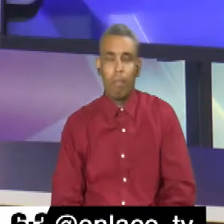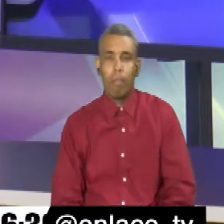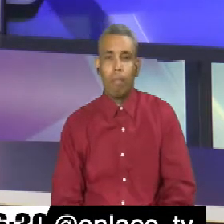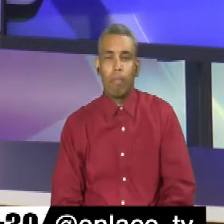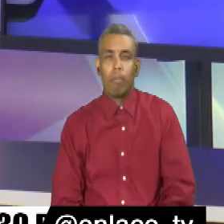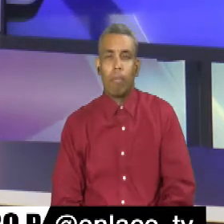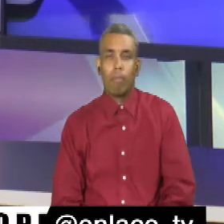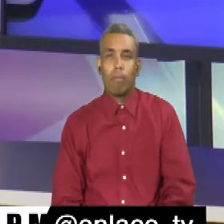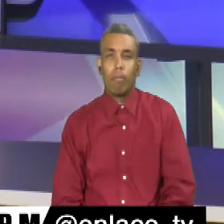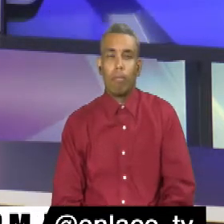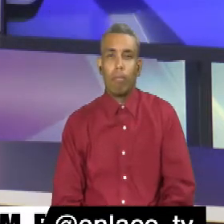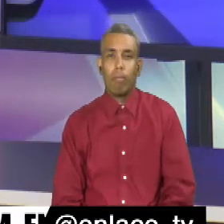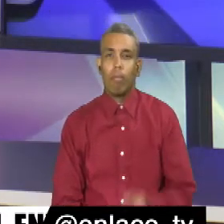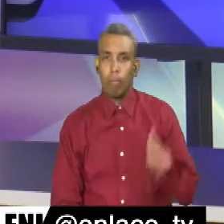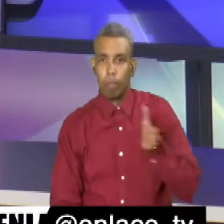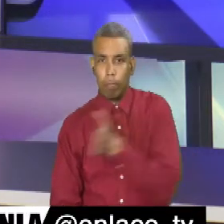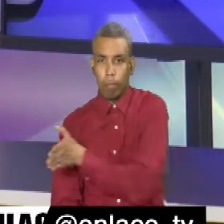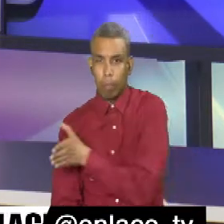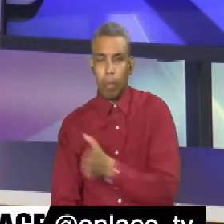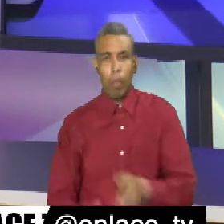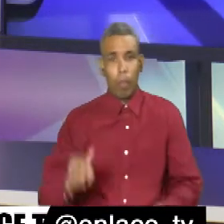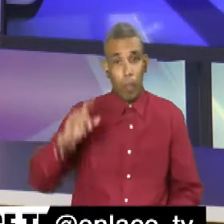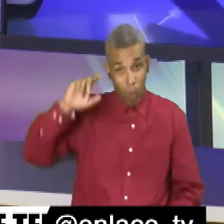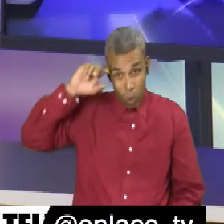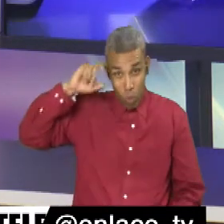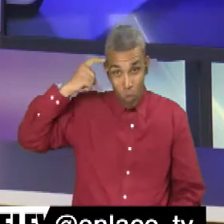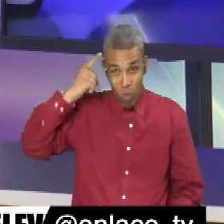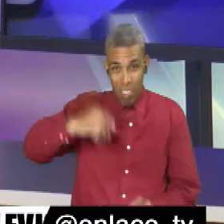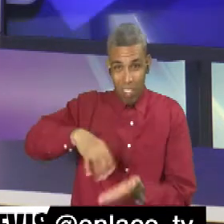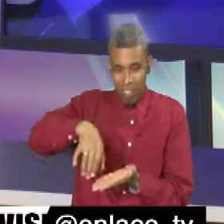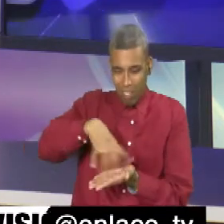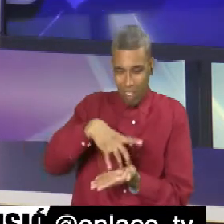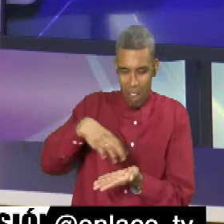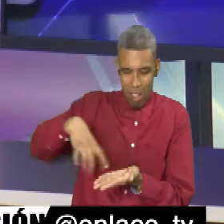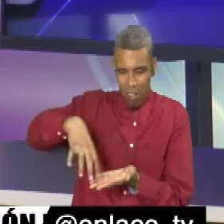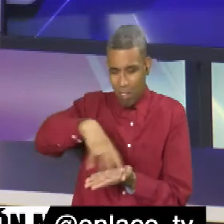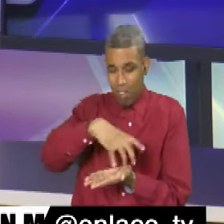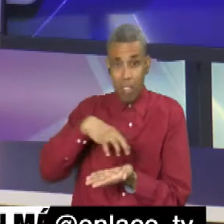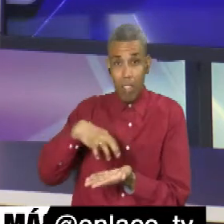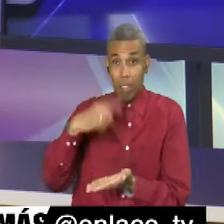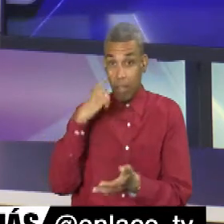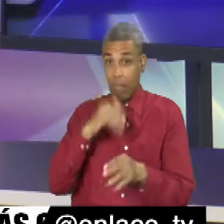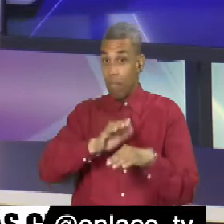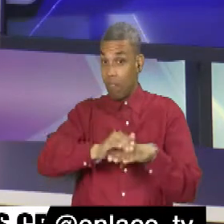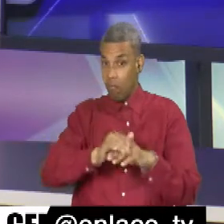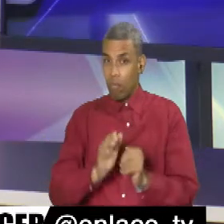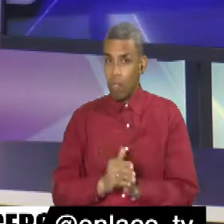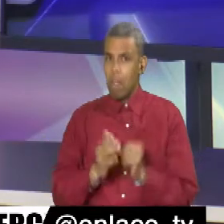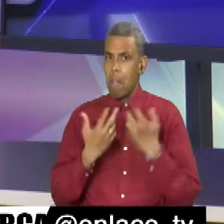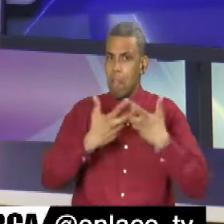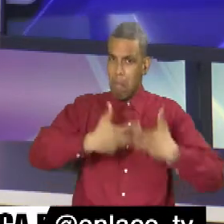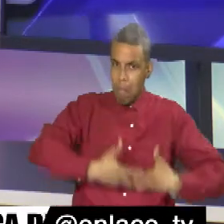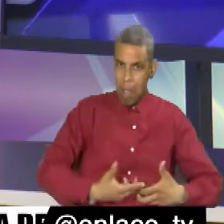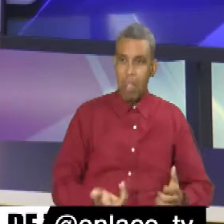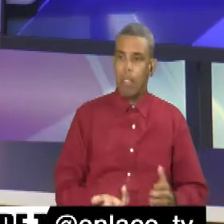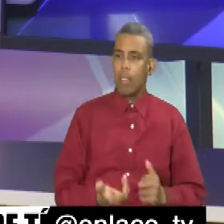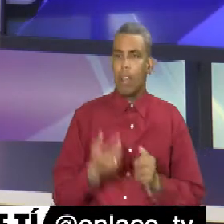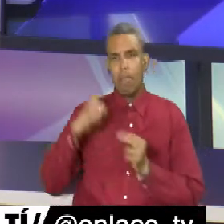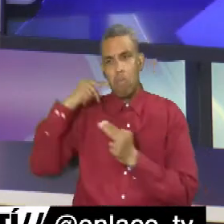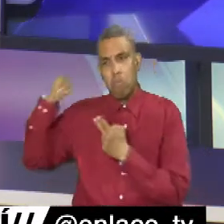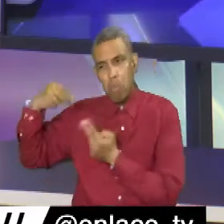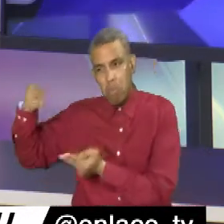de Santander hizo un llamado de atención a las empresas que vienen realizando recorridos turísticos en el embalse de Topocoro